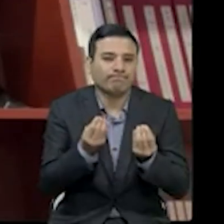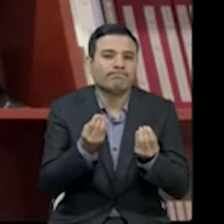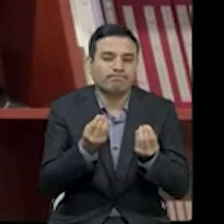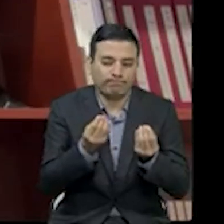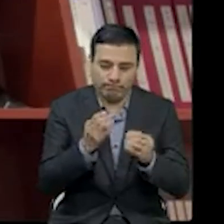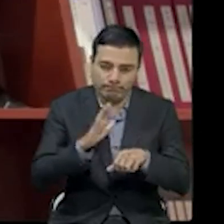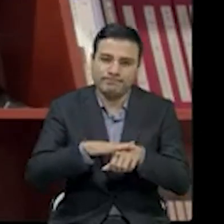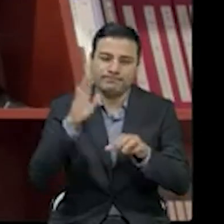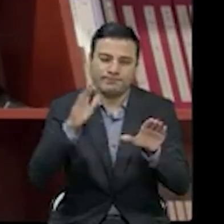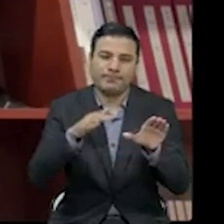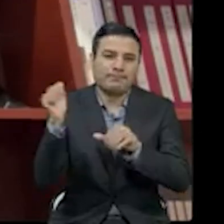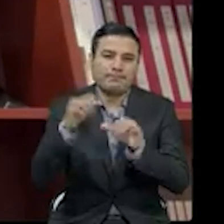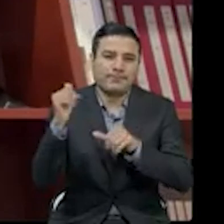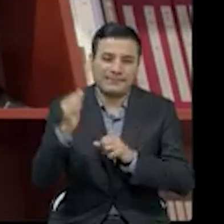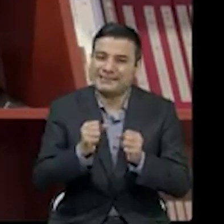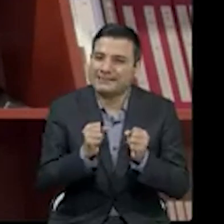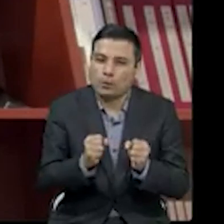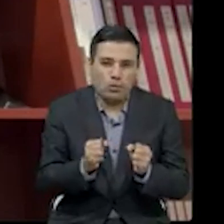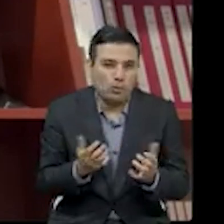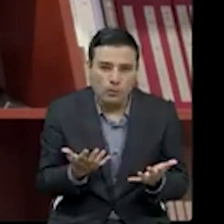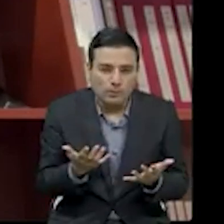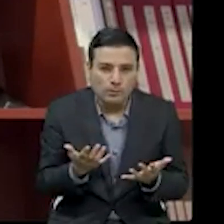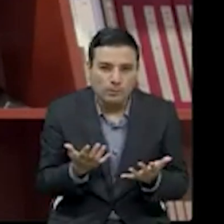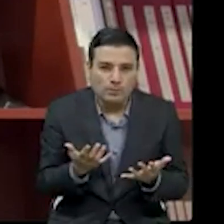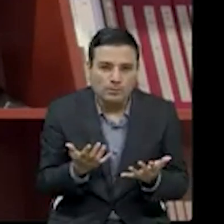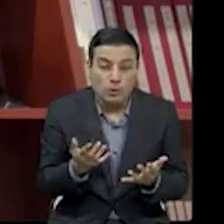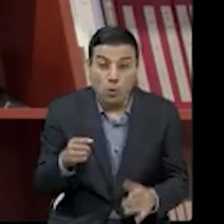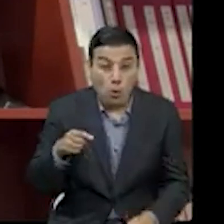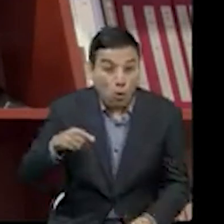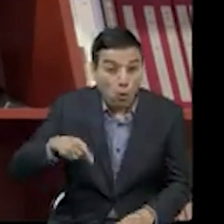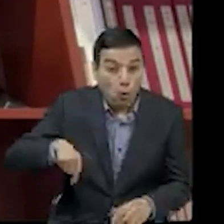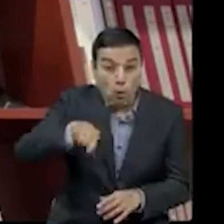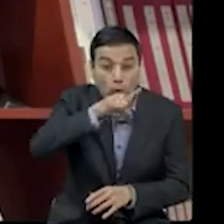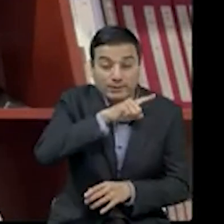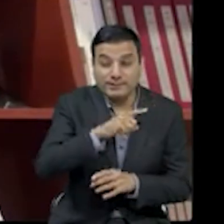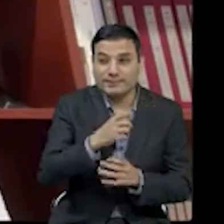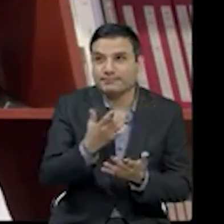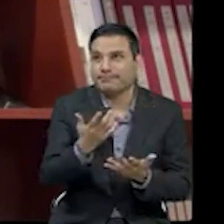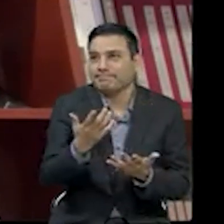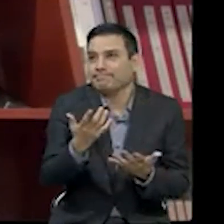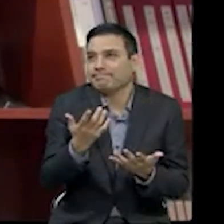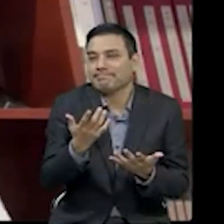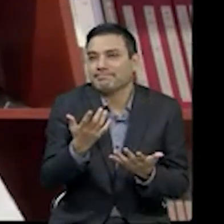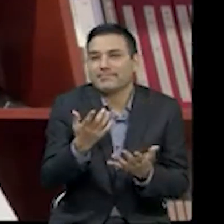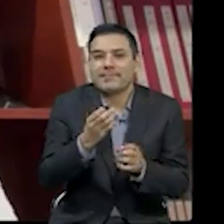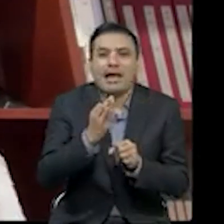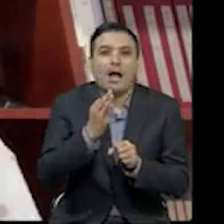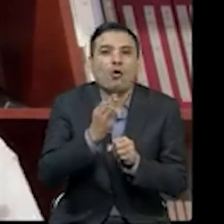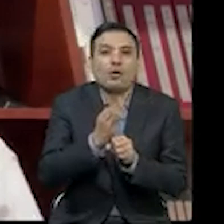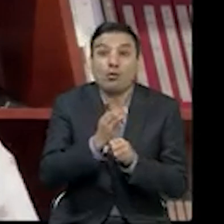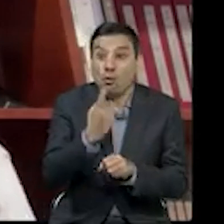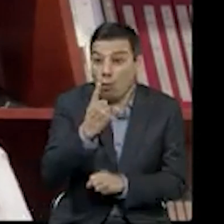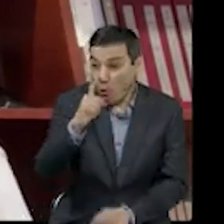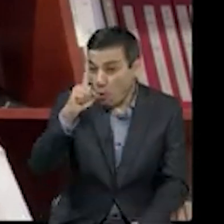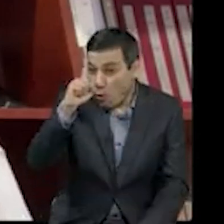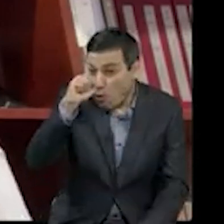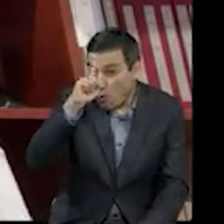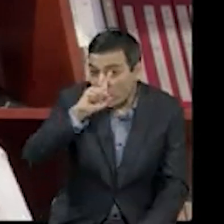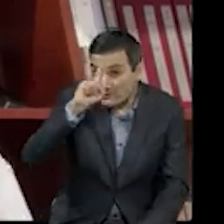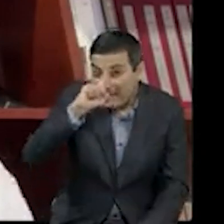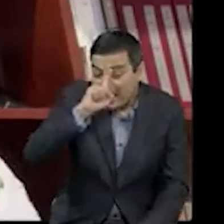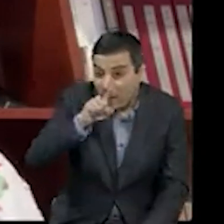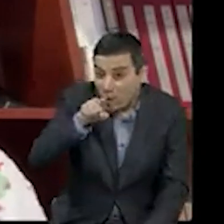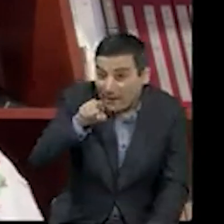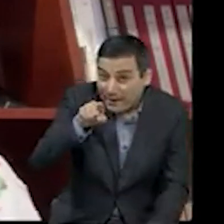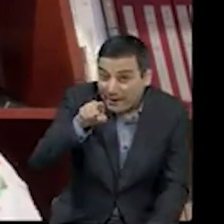Me parece que utilizar para la descalificación, porque además validan, un consejero electoral en los hechos